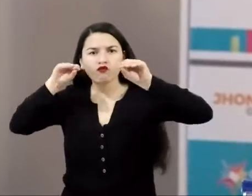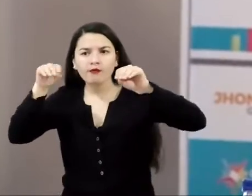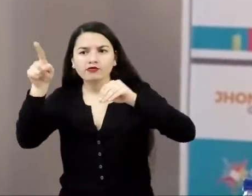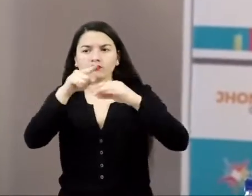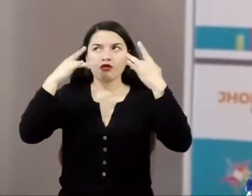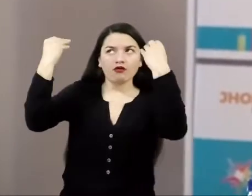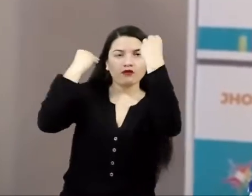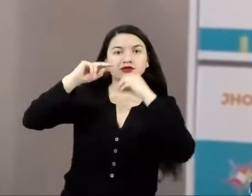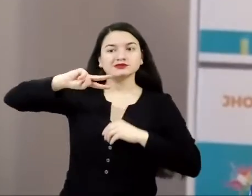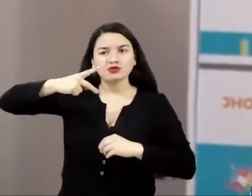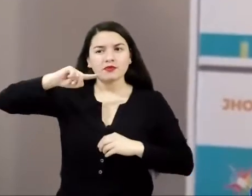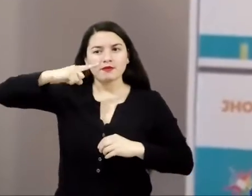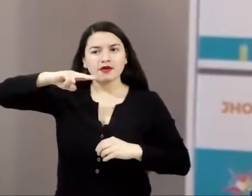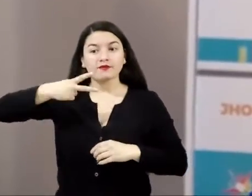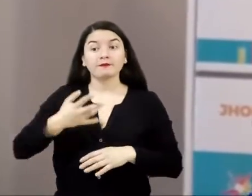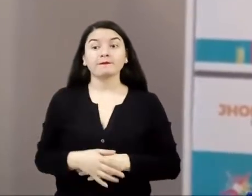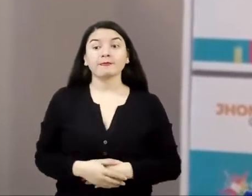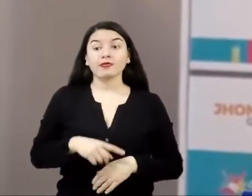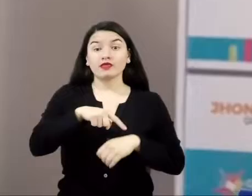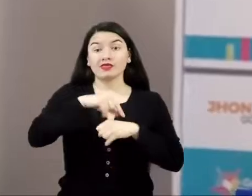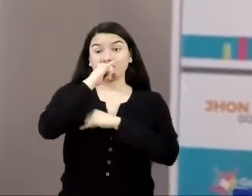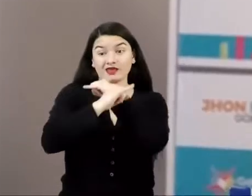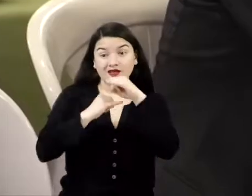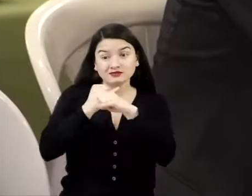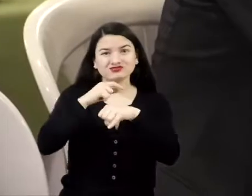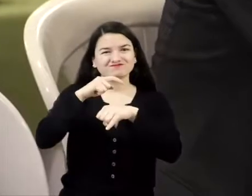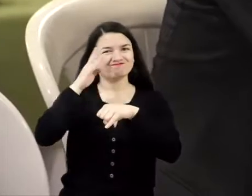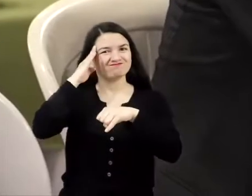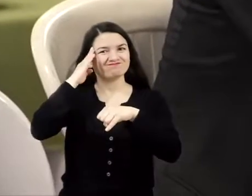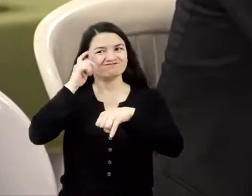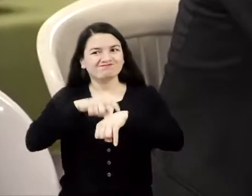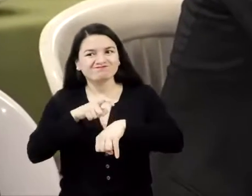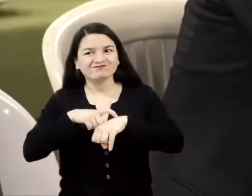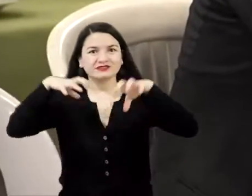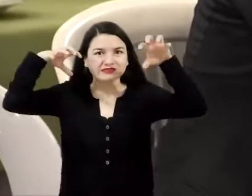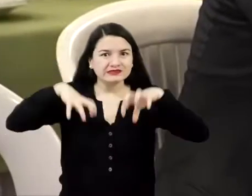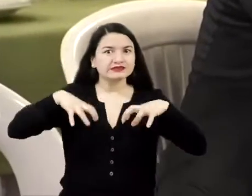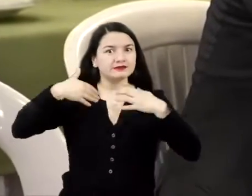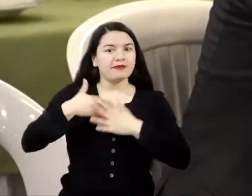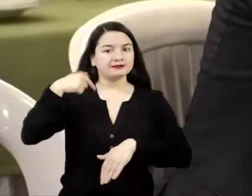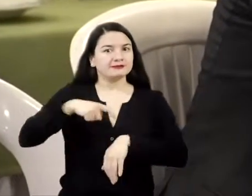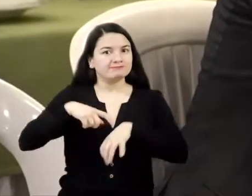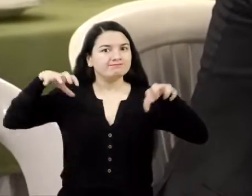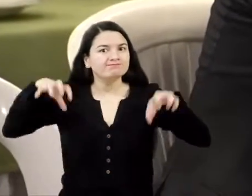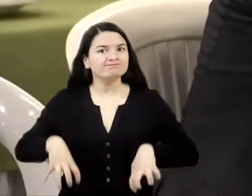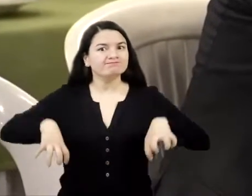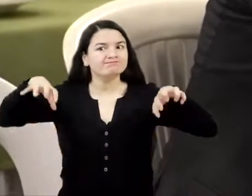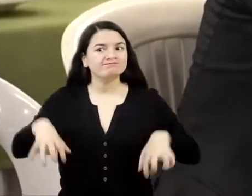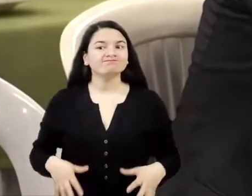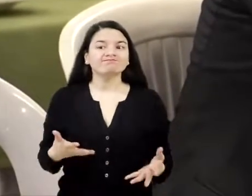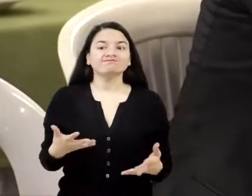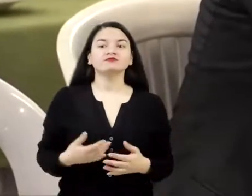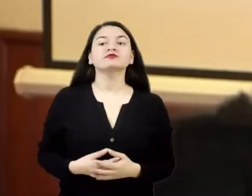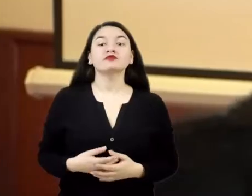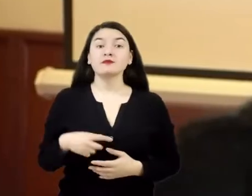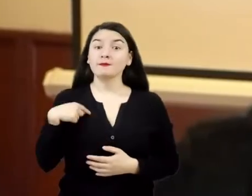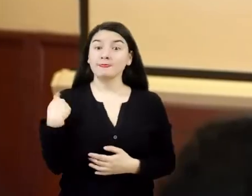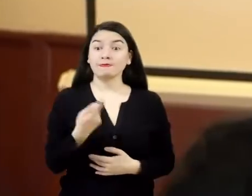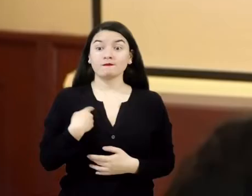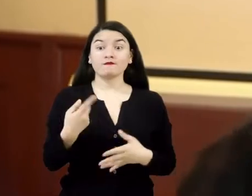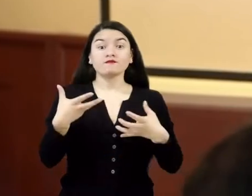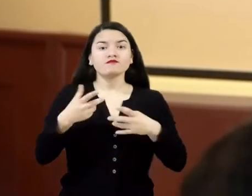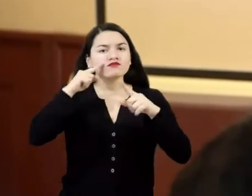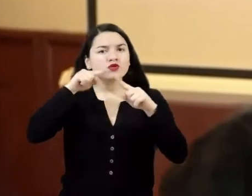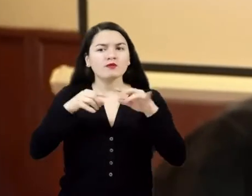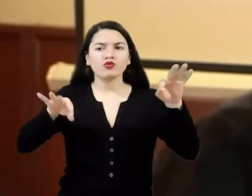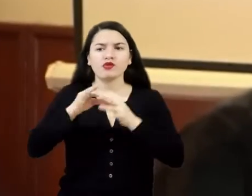muchas gracias por acompañarnos en este taller de preparación y respuesta a la segunda temporada de lluvias. Acabamos